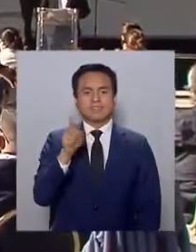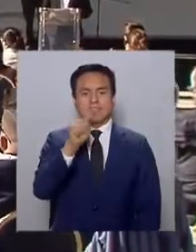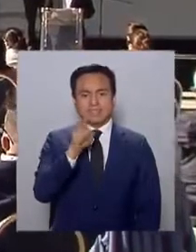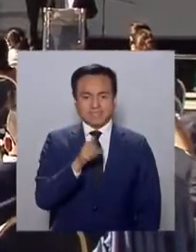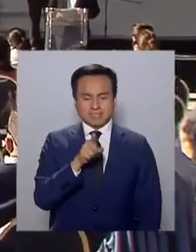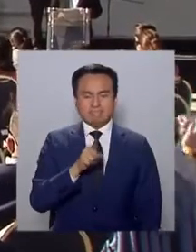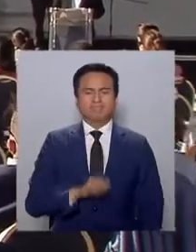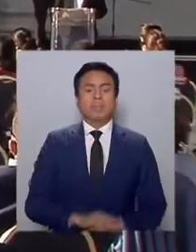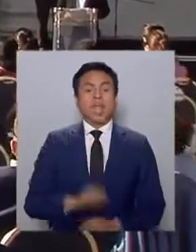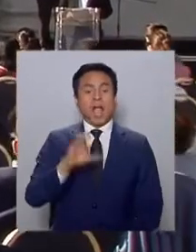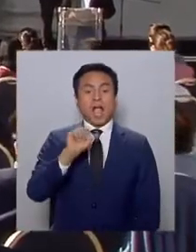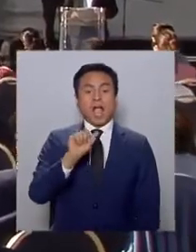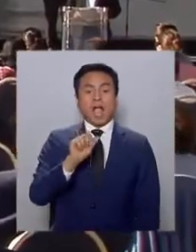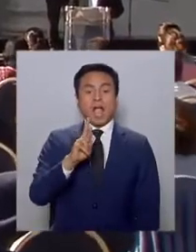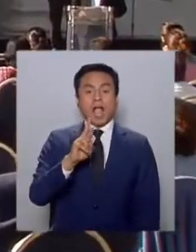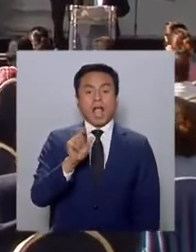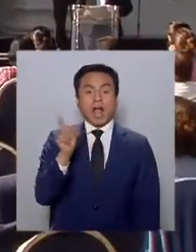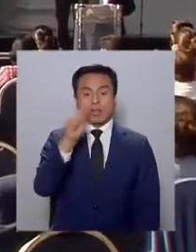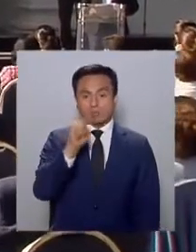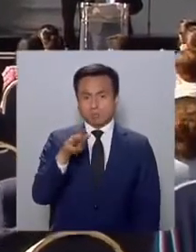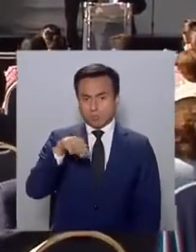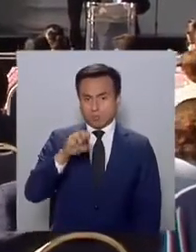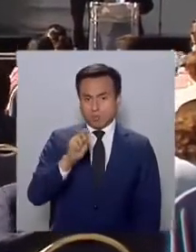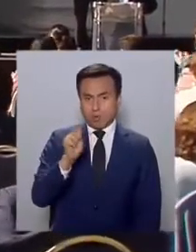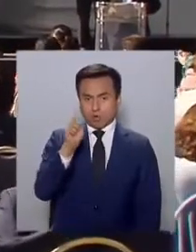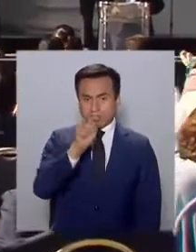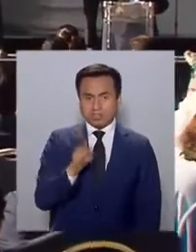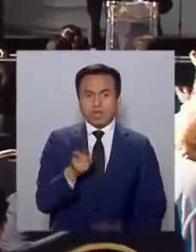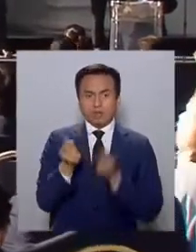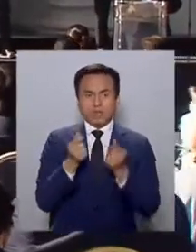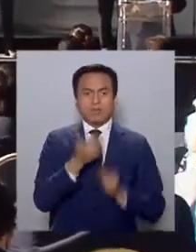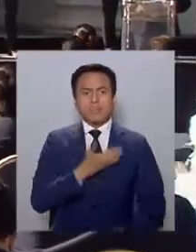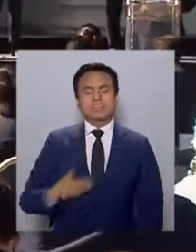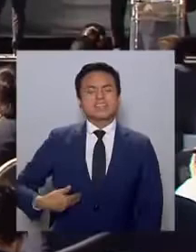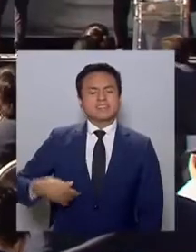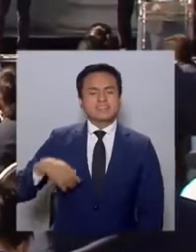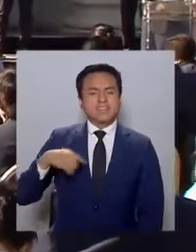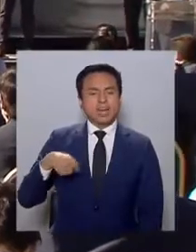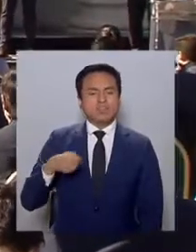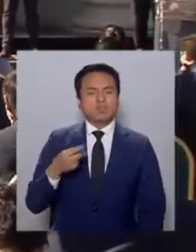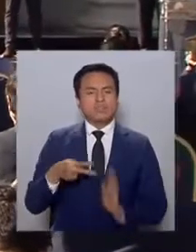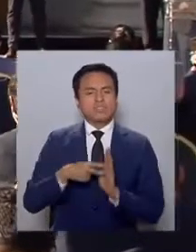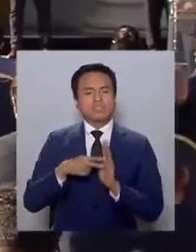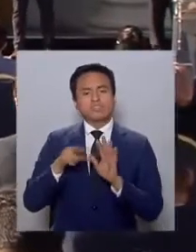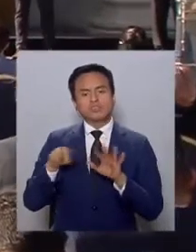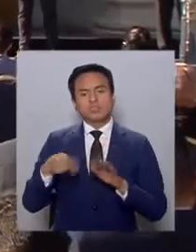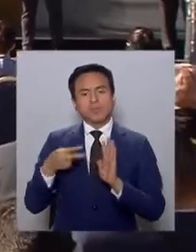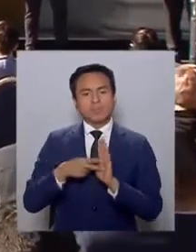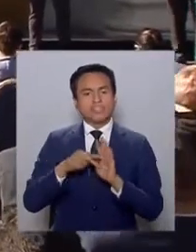Carlos Montes es economista, presidente del Senado entre 2018 y